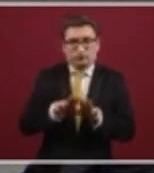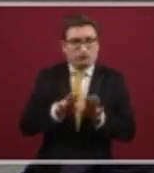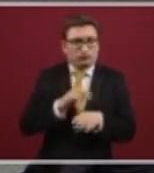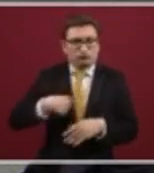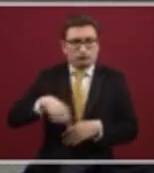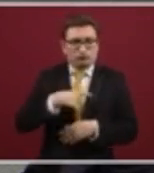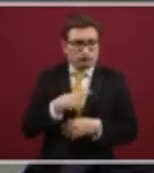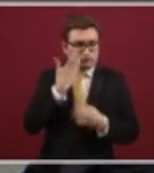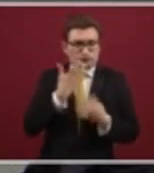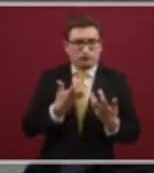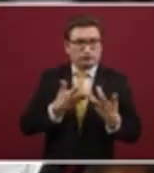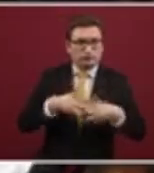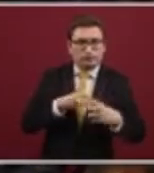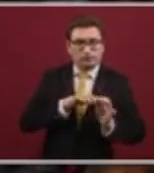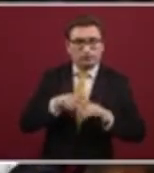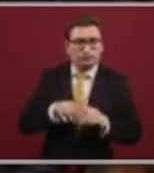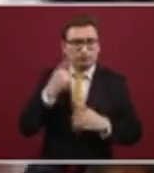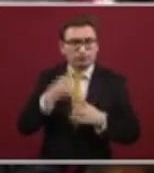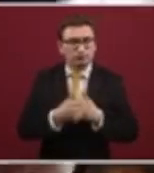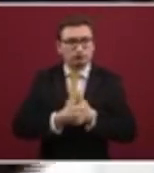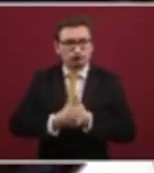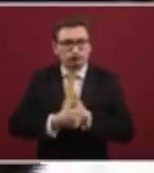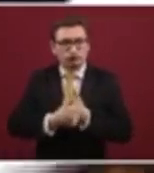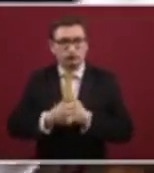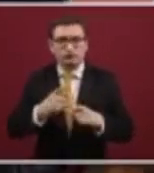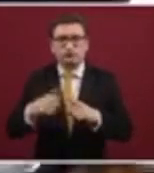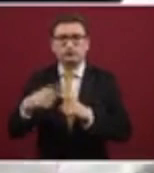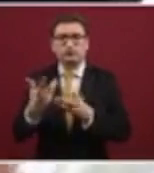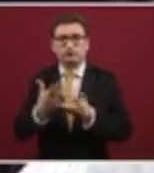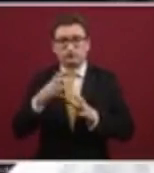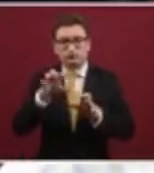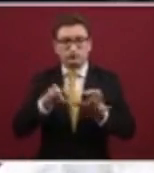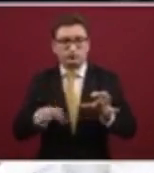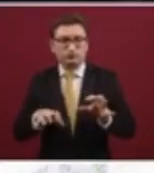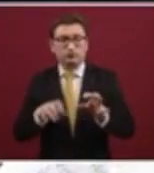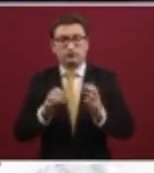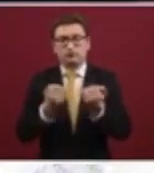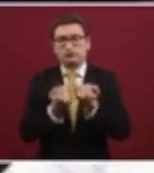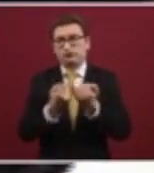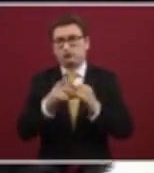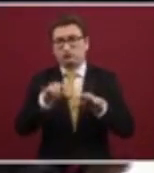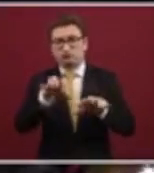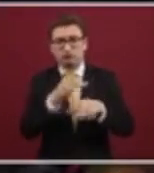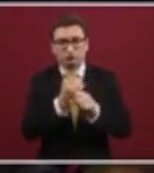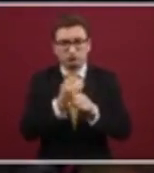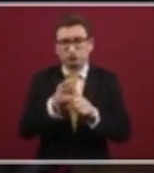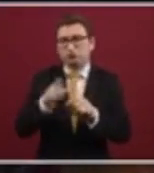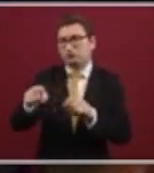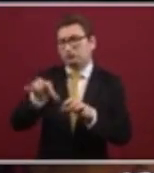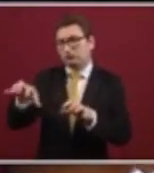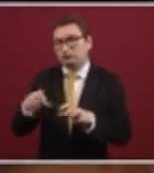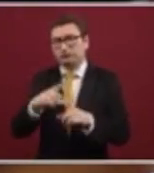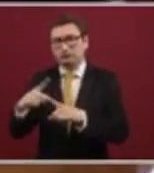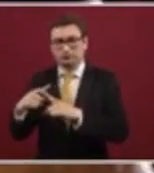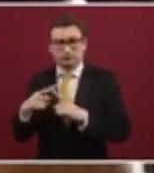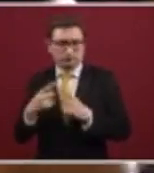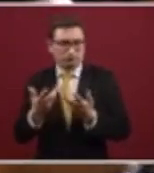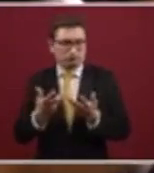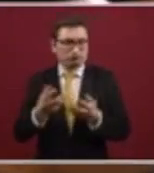productiva. Pues tu sector laboral que hagas esto y tu sector en investigación esto. Y mientras no haya eso,